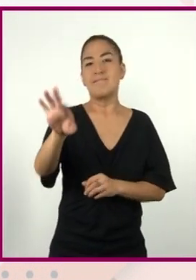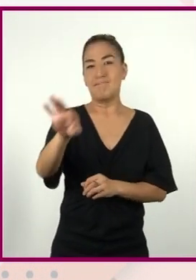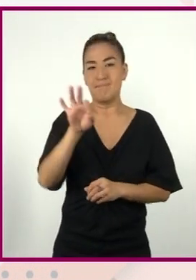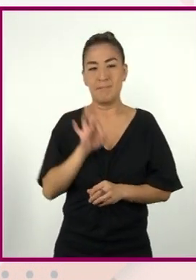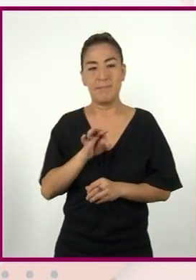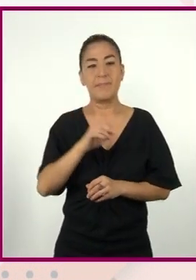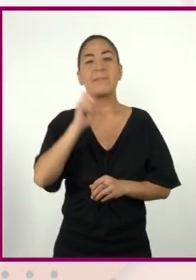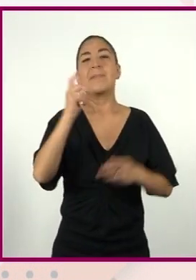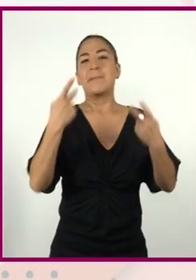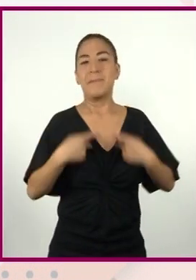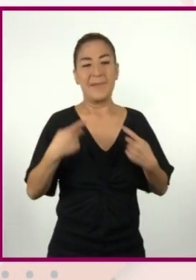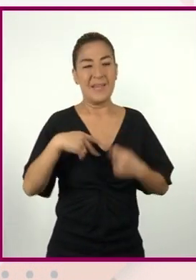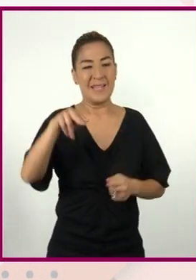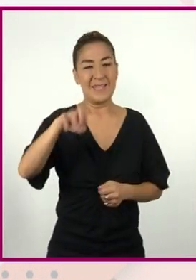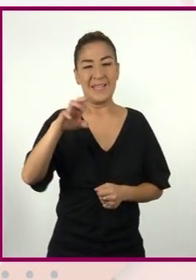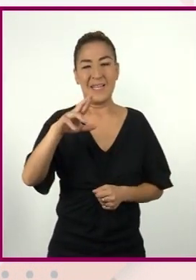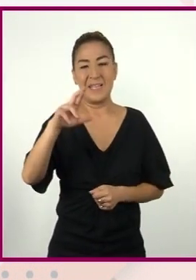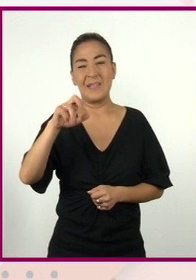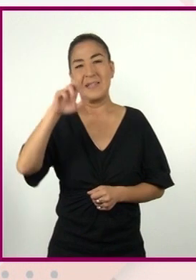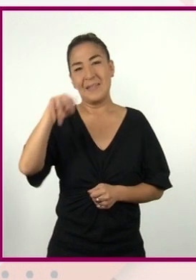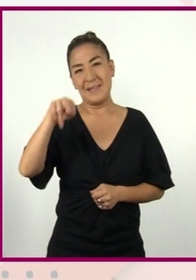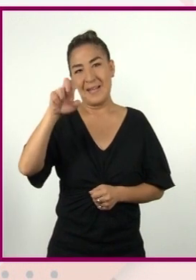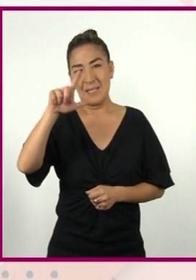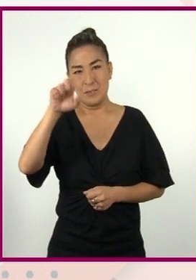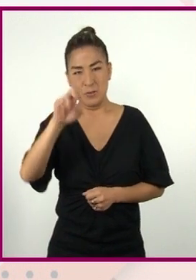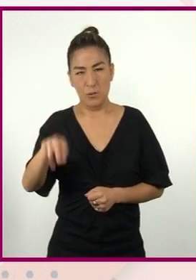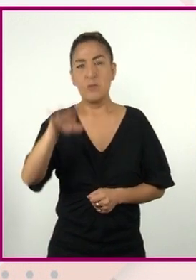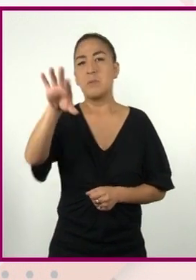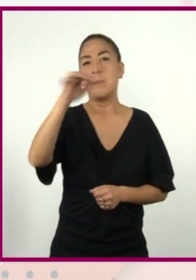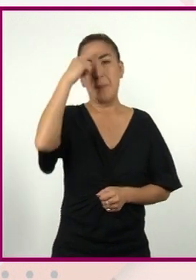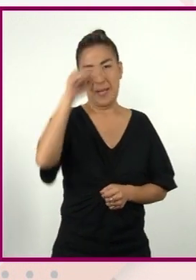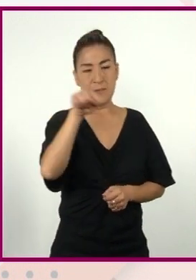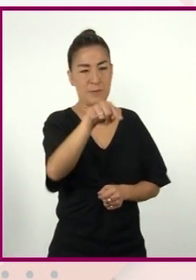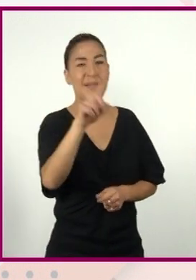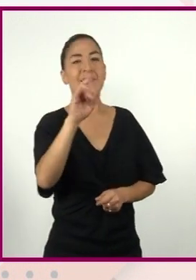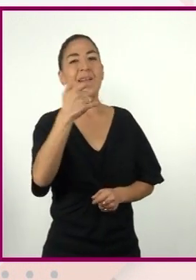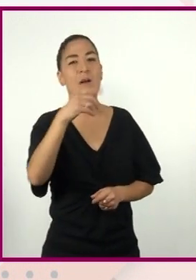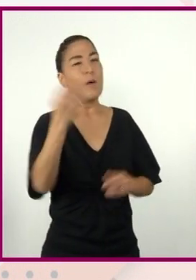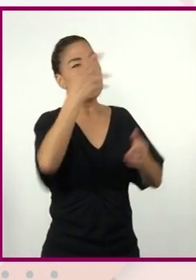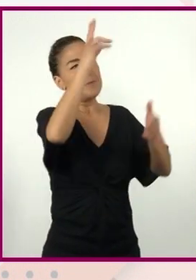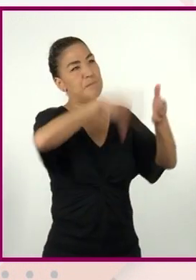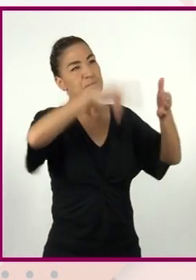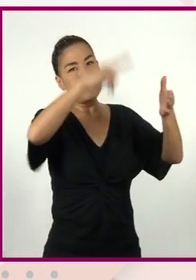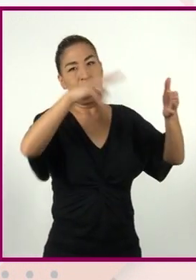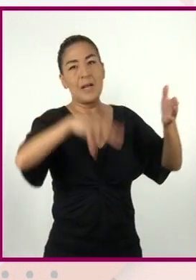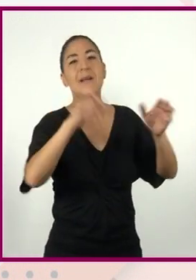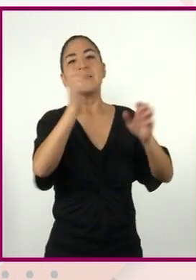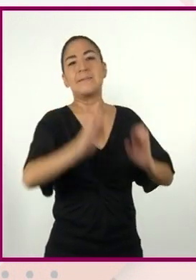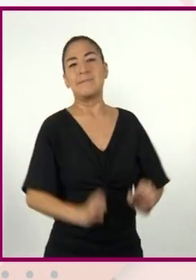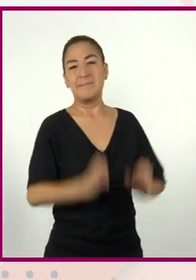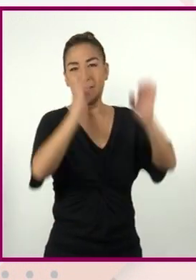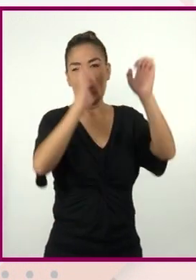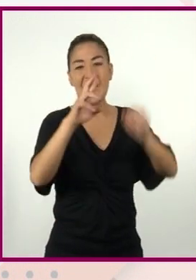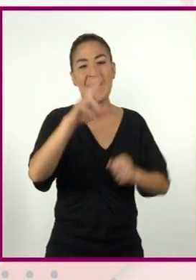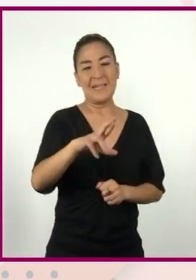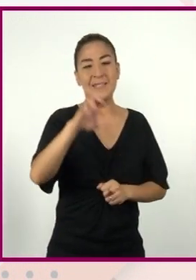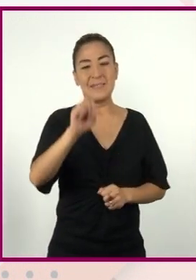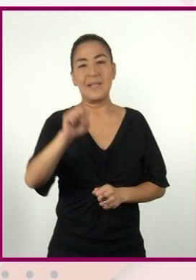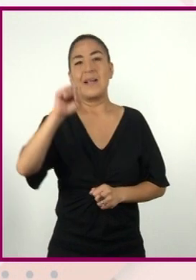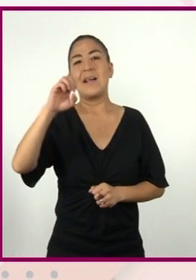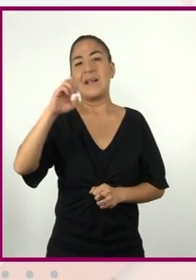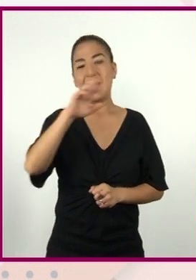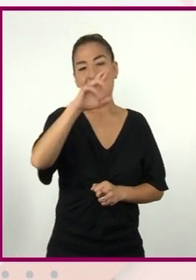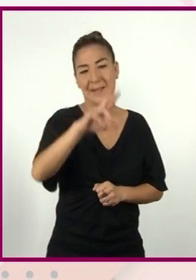por Nelson Rockefeller para que pintara un mural en el vestíbulo del edificio RCA en Nueva